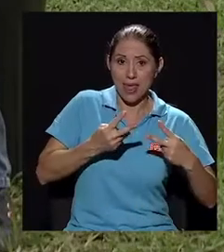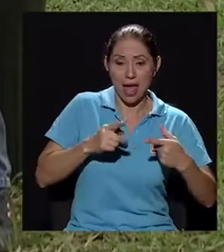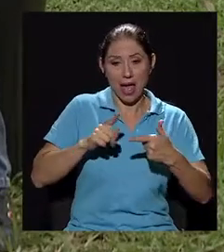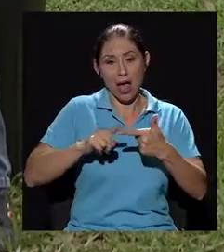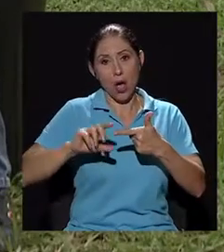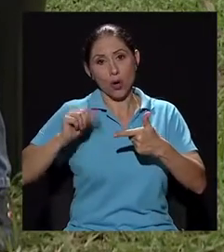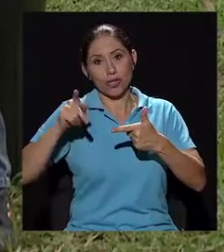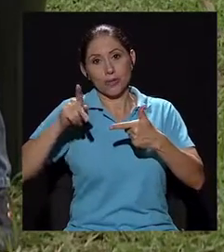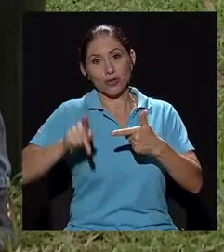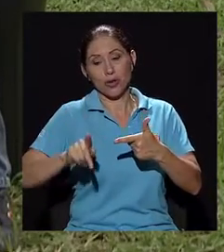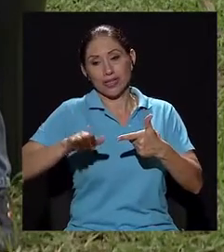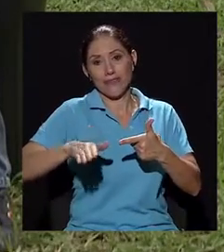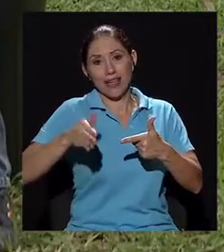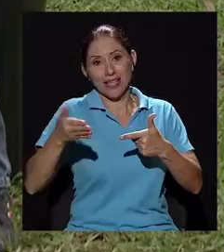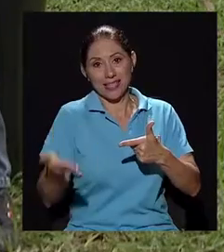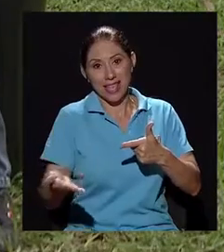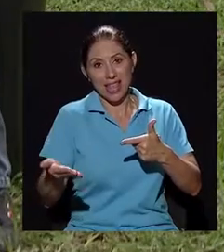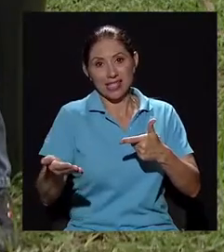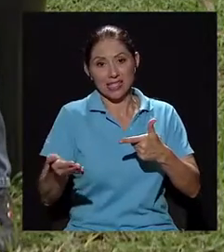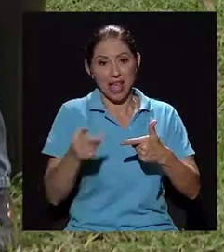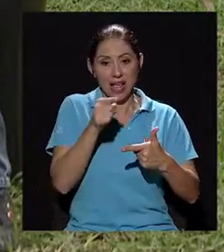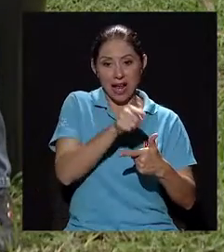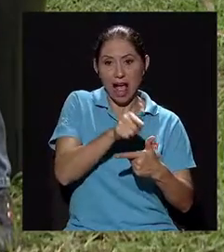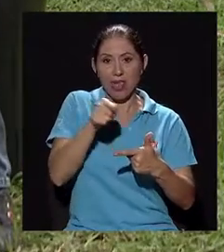¿Cuáles requisitos para cada uno?